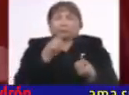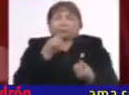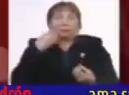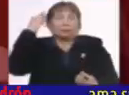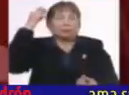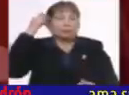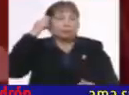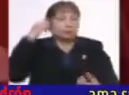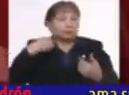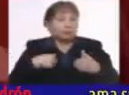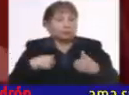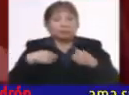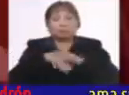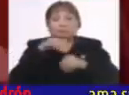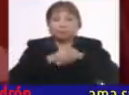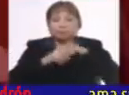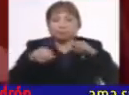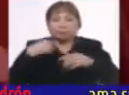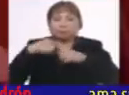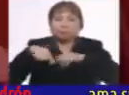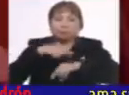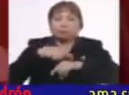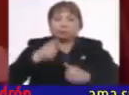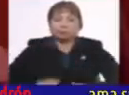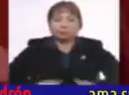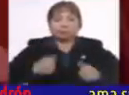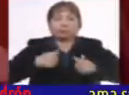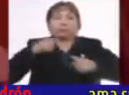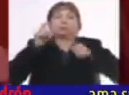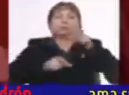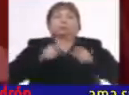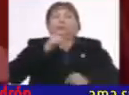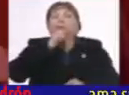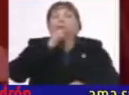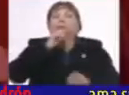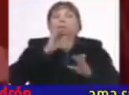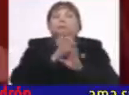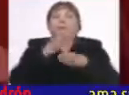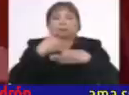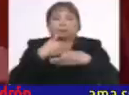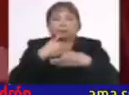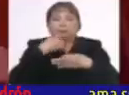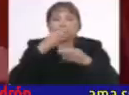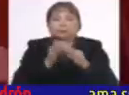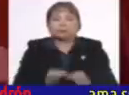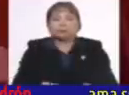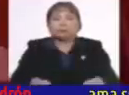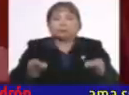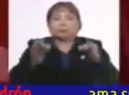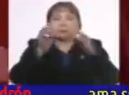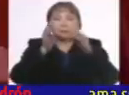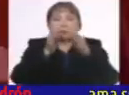con las que yo me desarrollo a lo largo de mi vida pública y privada las formas para mí son muy importantes